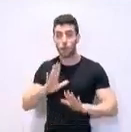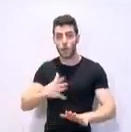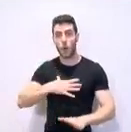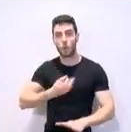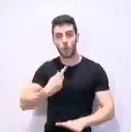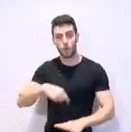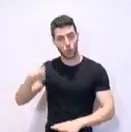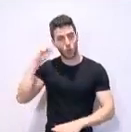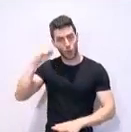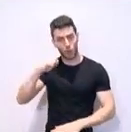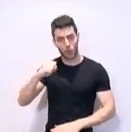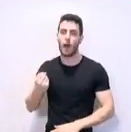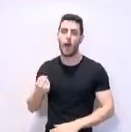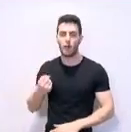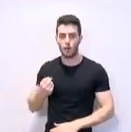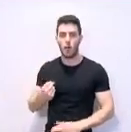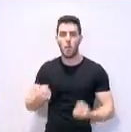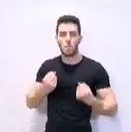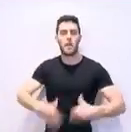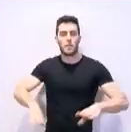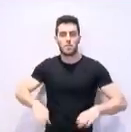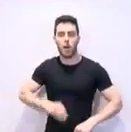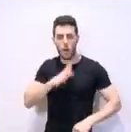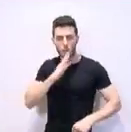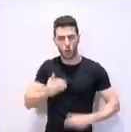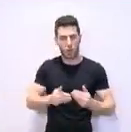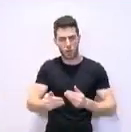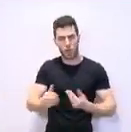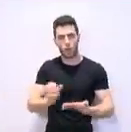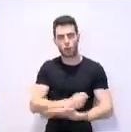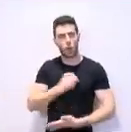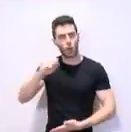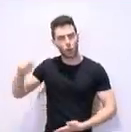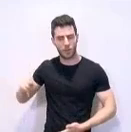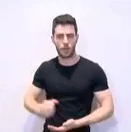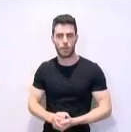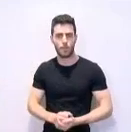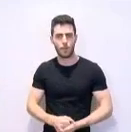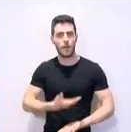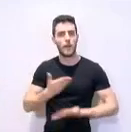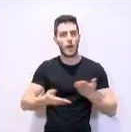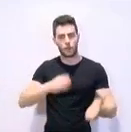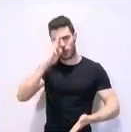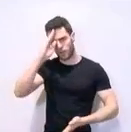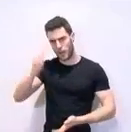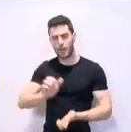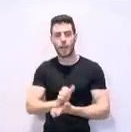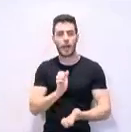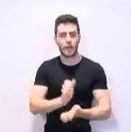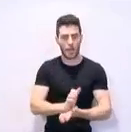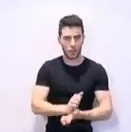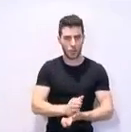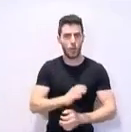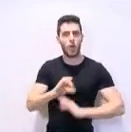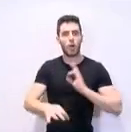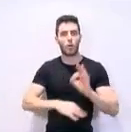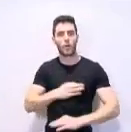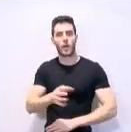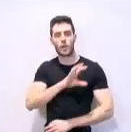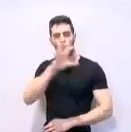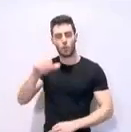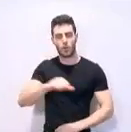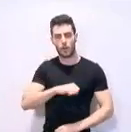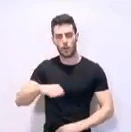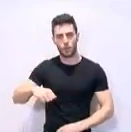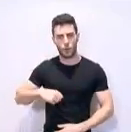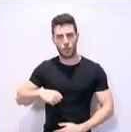en breve, porque son todos comunistas ya. Instar al Gobierno de España a habilitar ayudas directas y líneas de crédito en coordinación con las comunidades